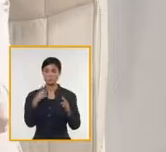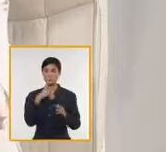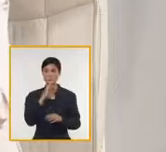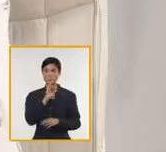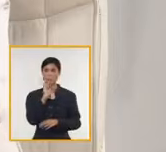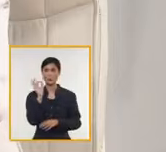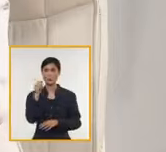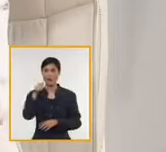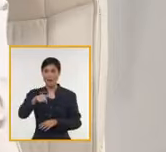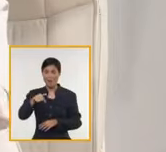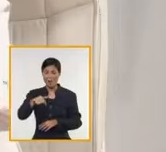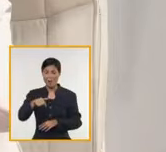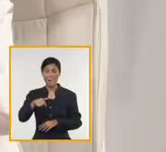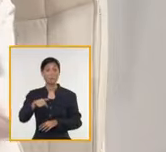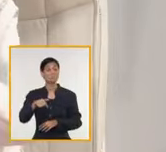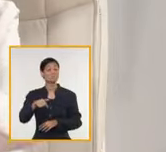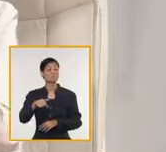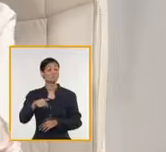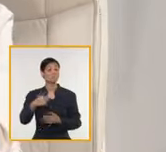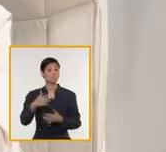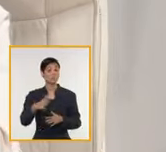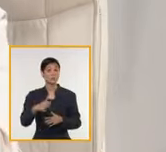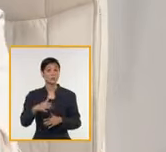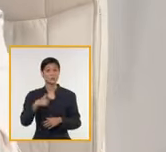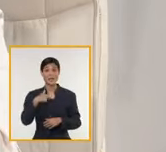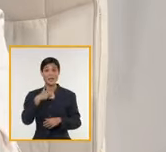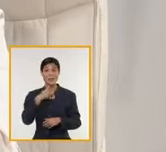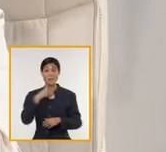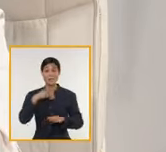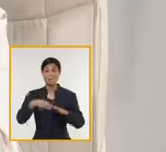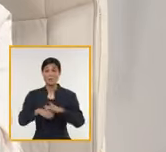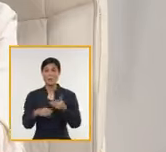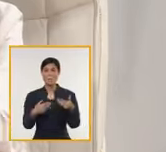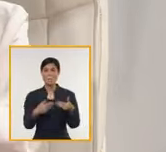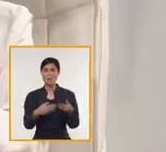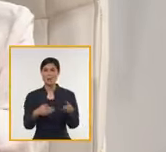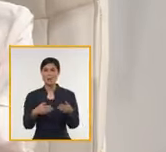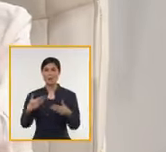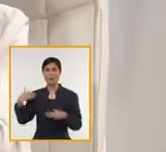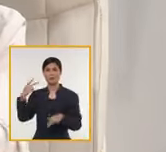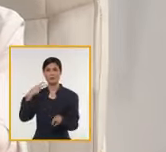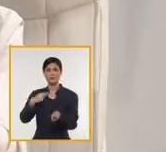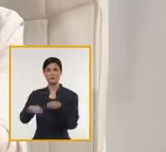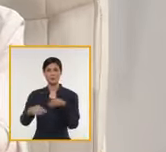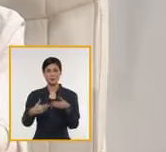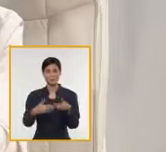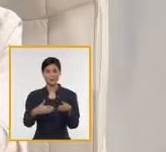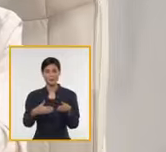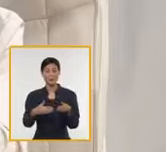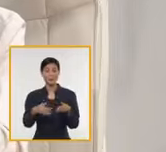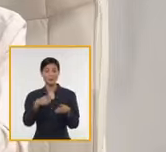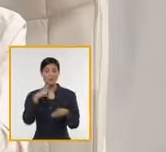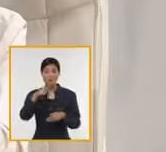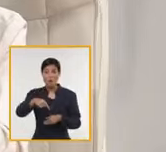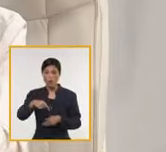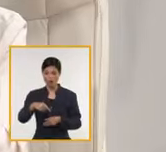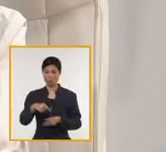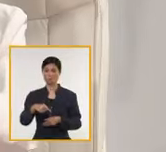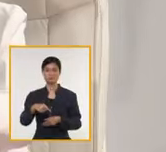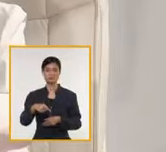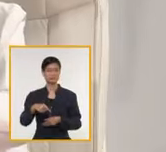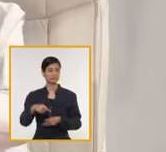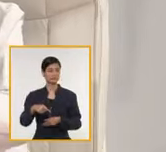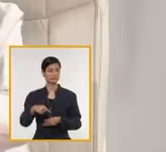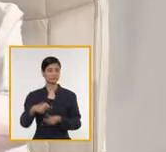América Latina se estuvo acercando un tantico cuando la invasión a Panamá. Pero desde entonces no se veía un